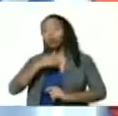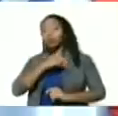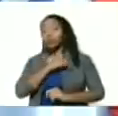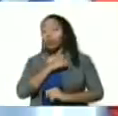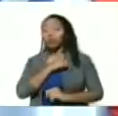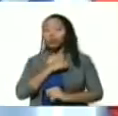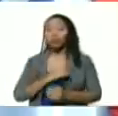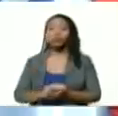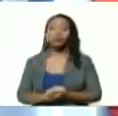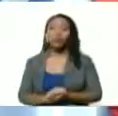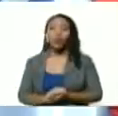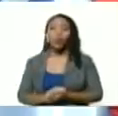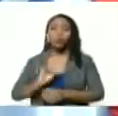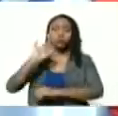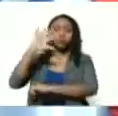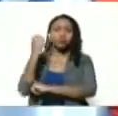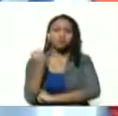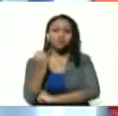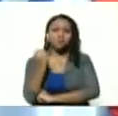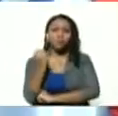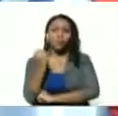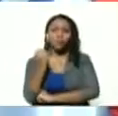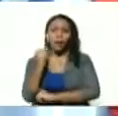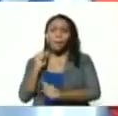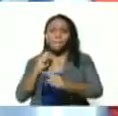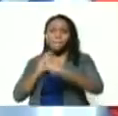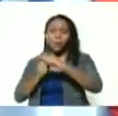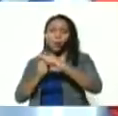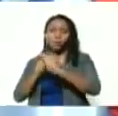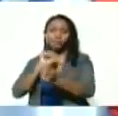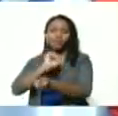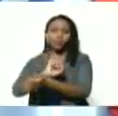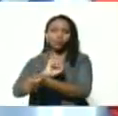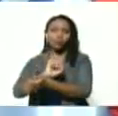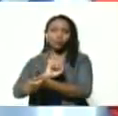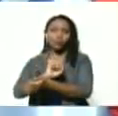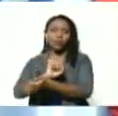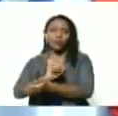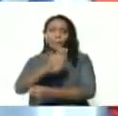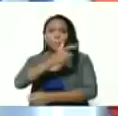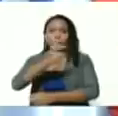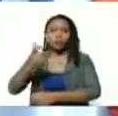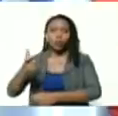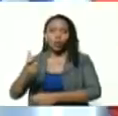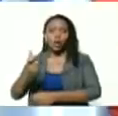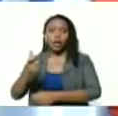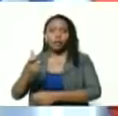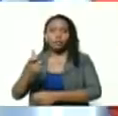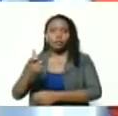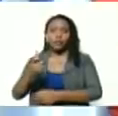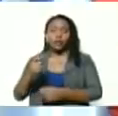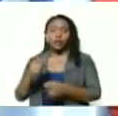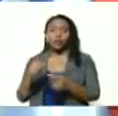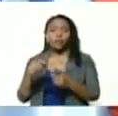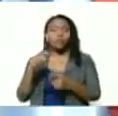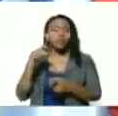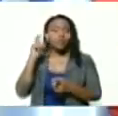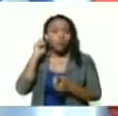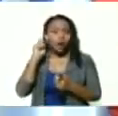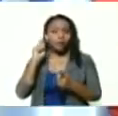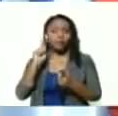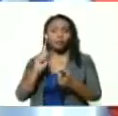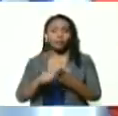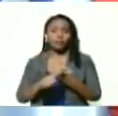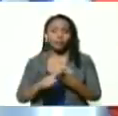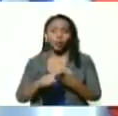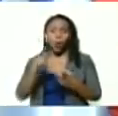nosotros hemos logrado la detención de los ciudadanos que Berlín Serpa,